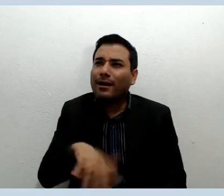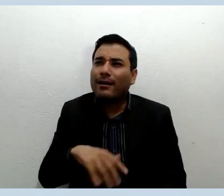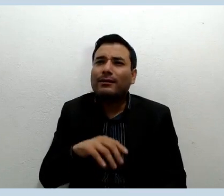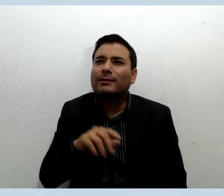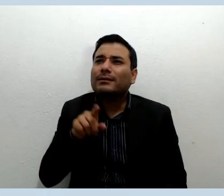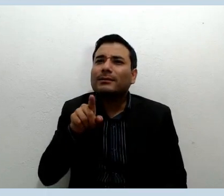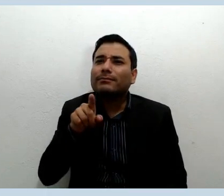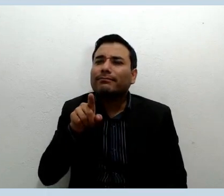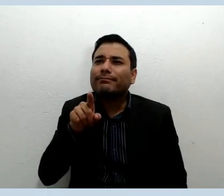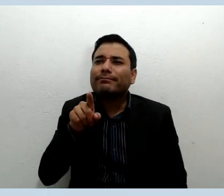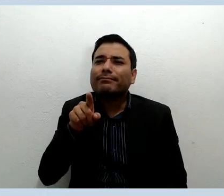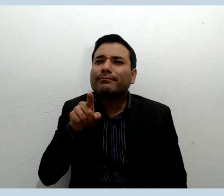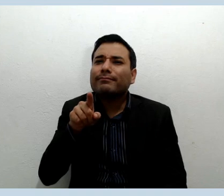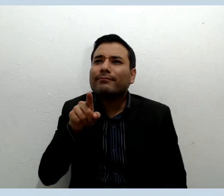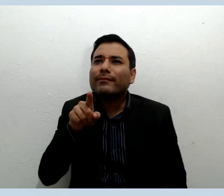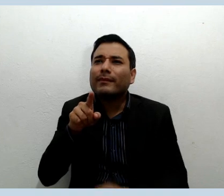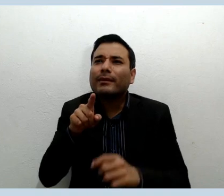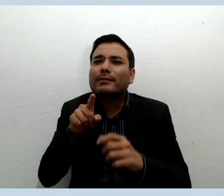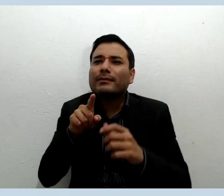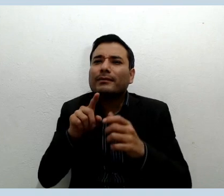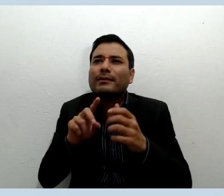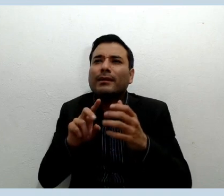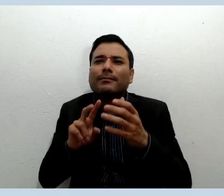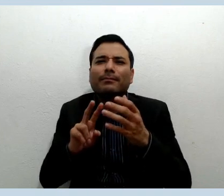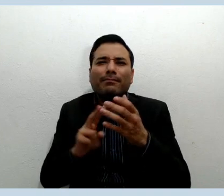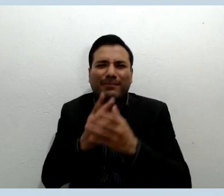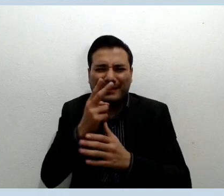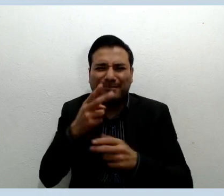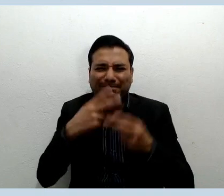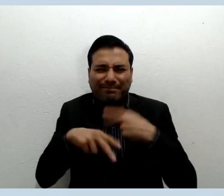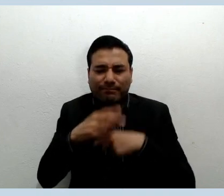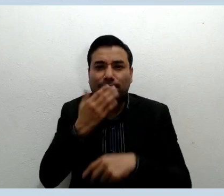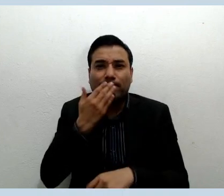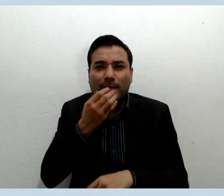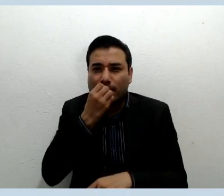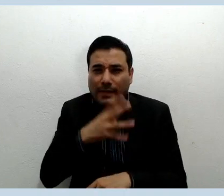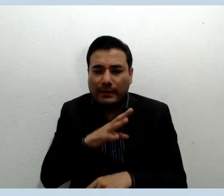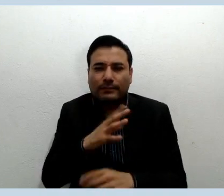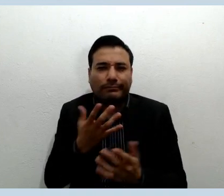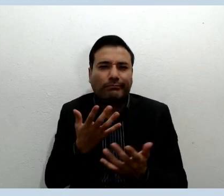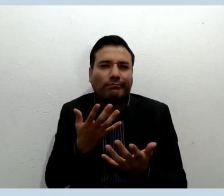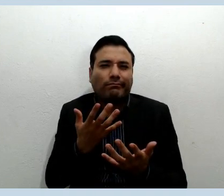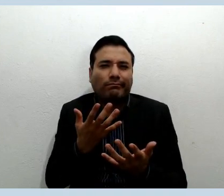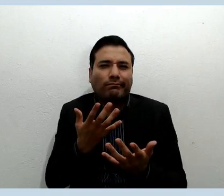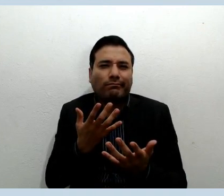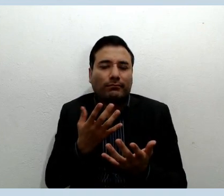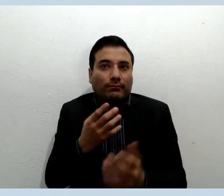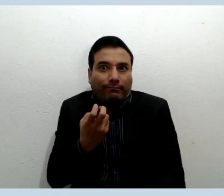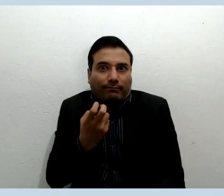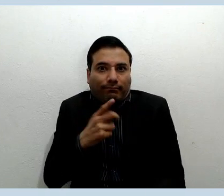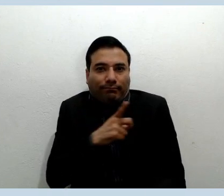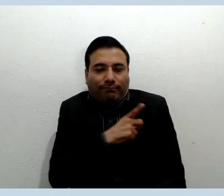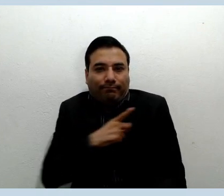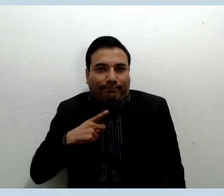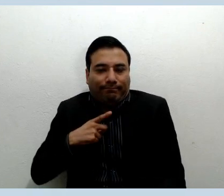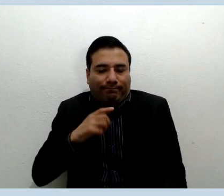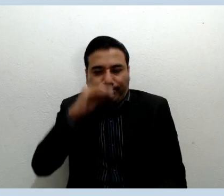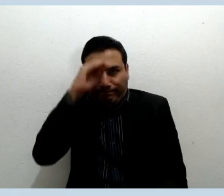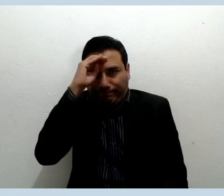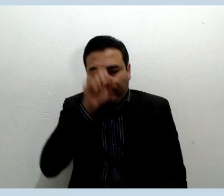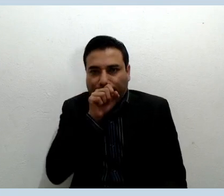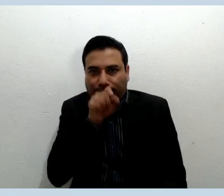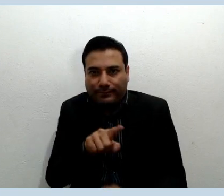yí los acercamientos y así oce como también pensar en en eso en Cómo la